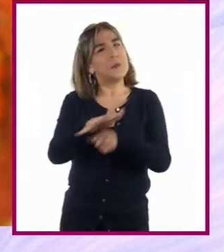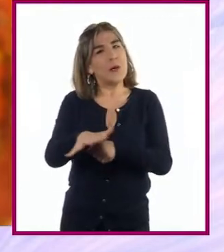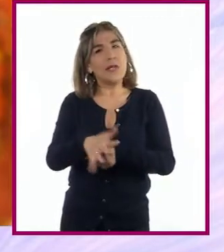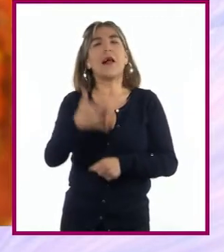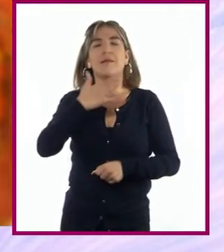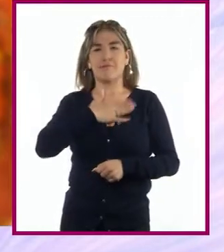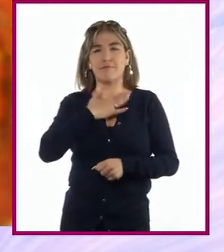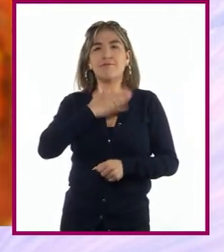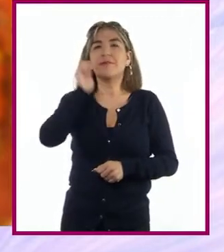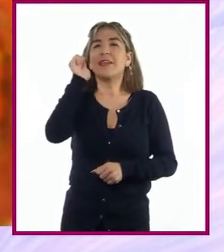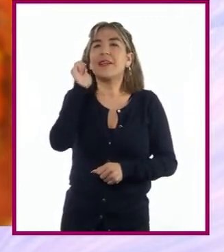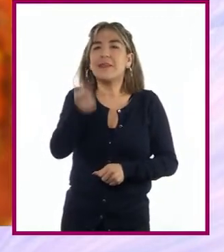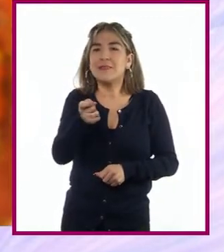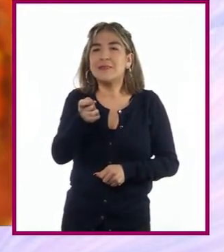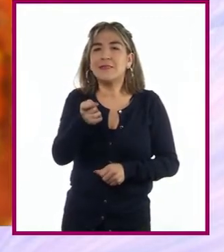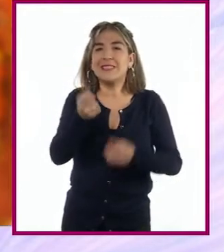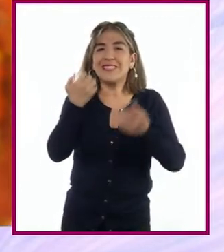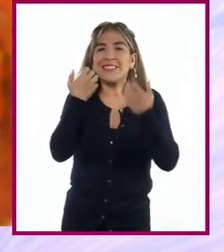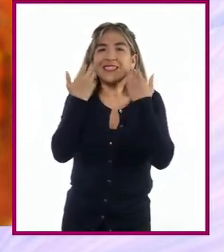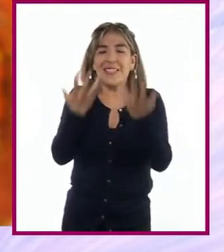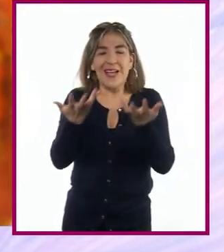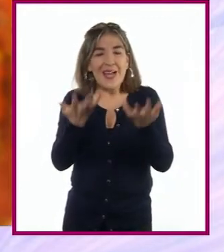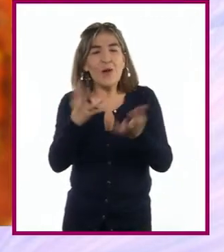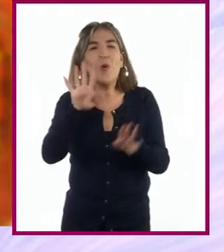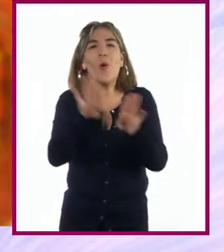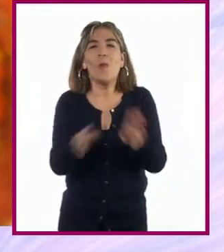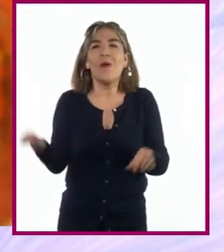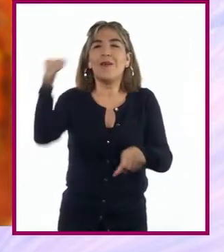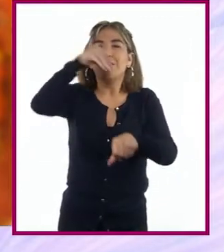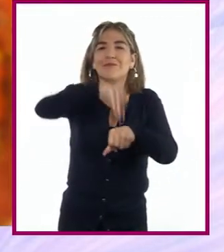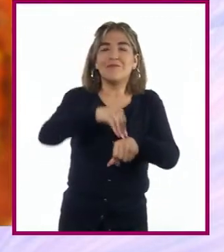yo deseo plasmar para mí,